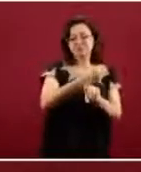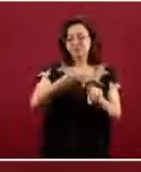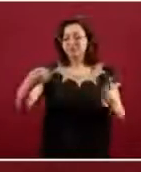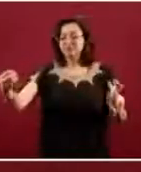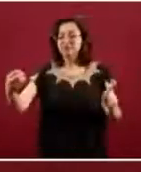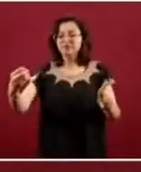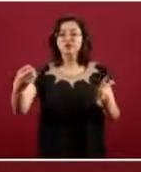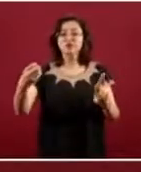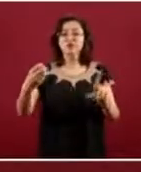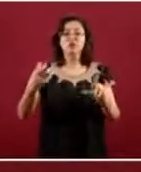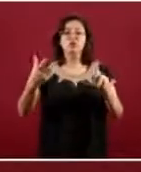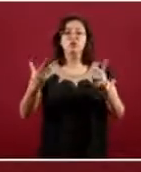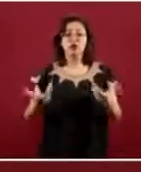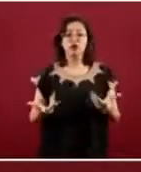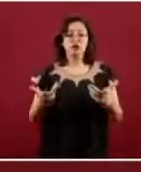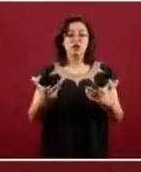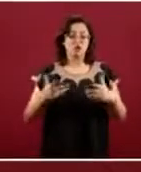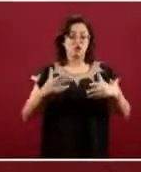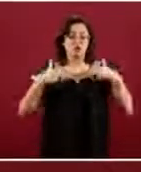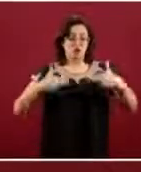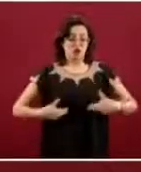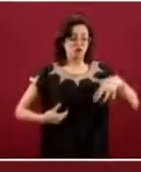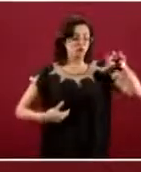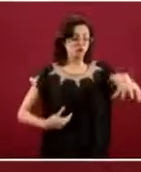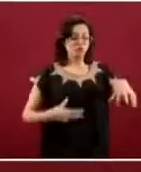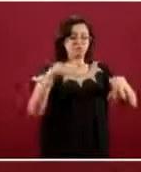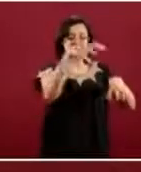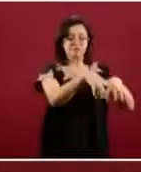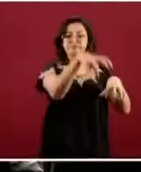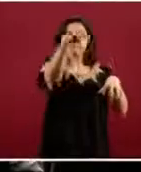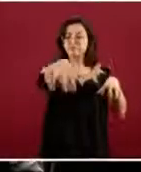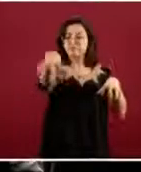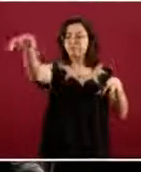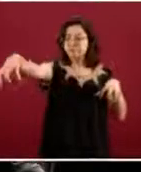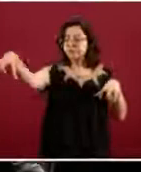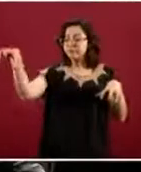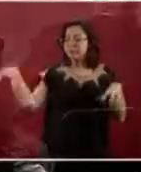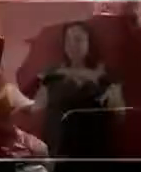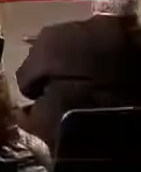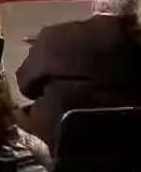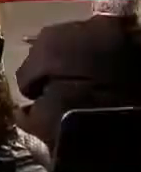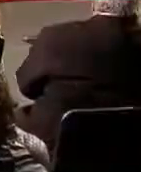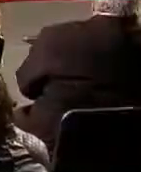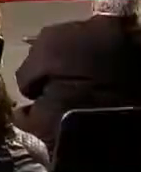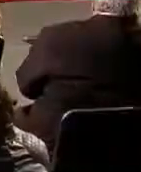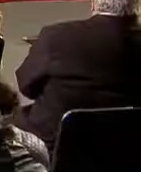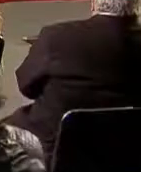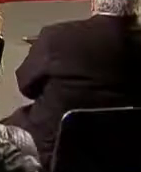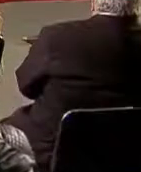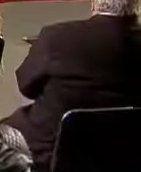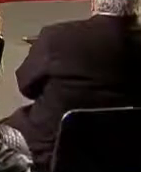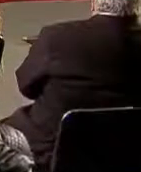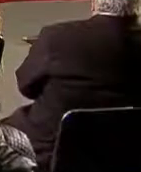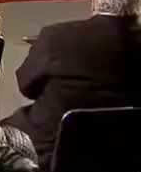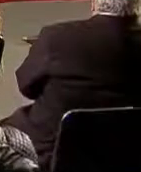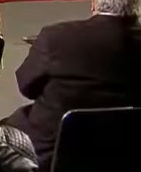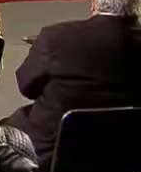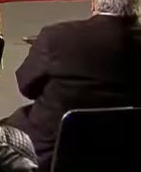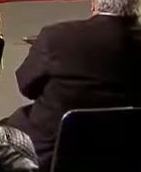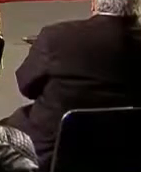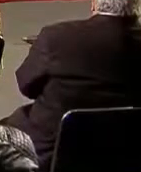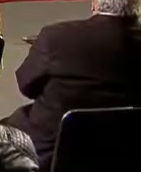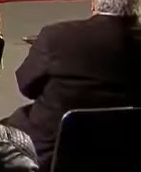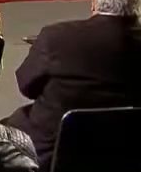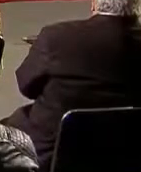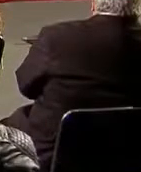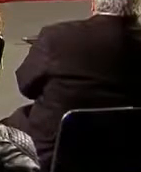momento del mundo. Los asentamientos humanos se organizaban en ciudades, en las